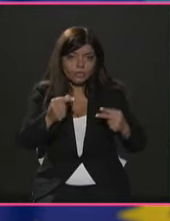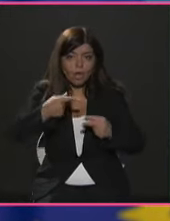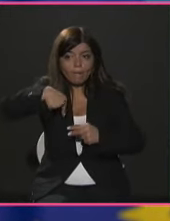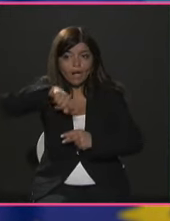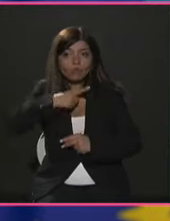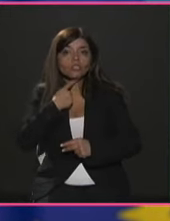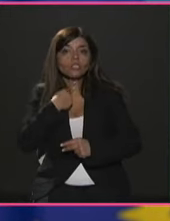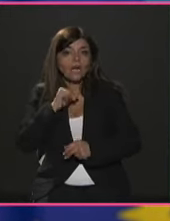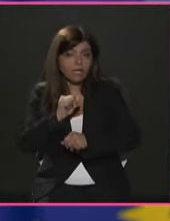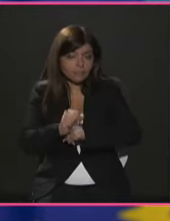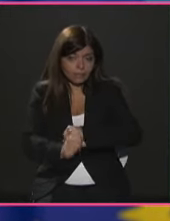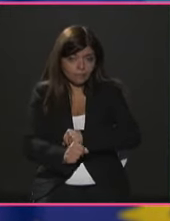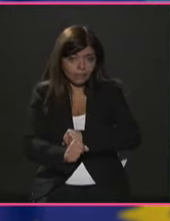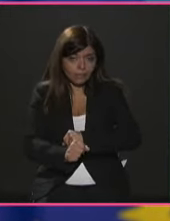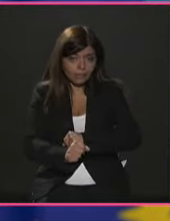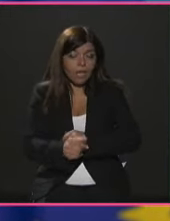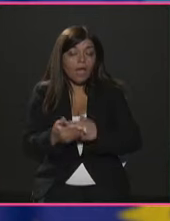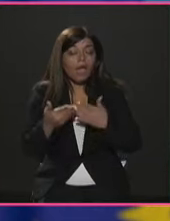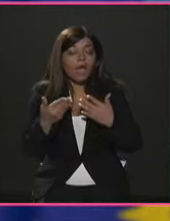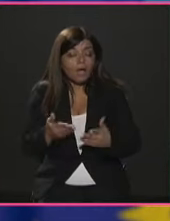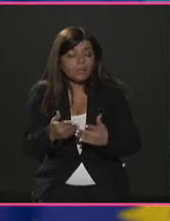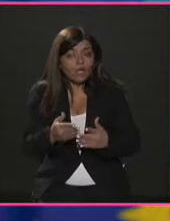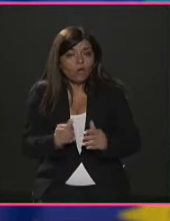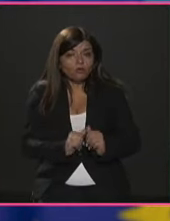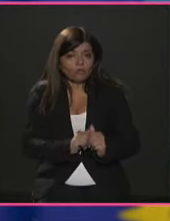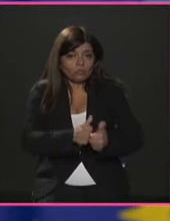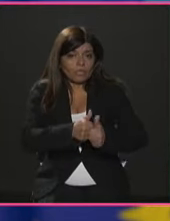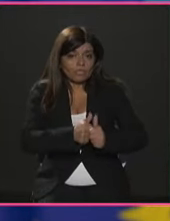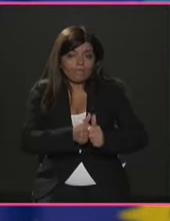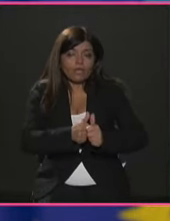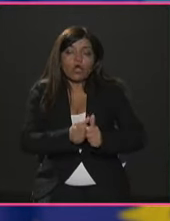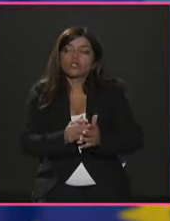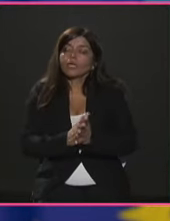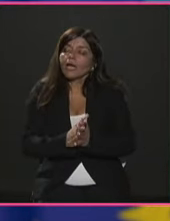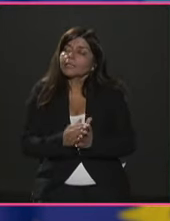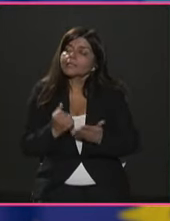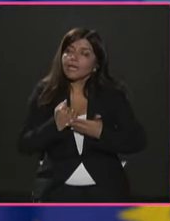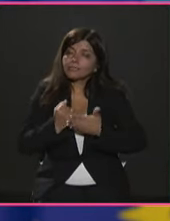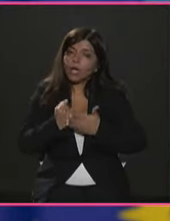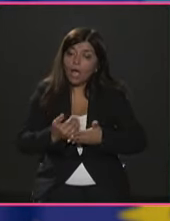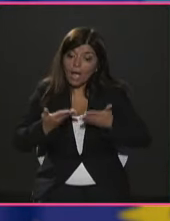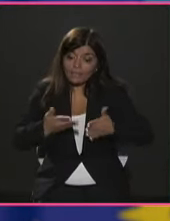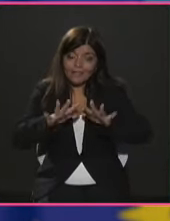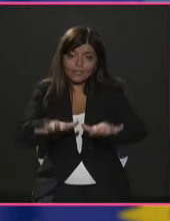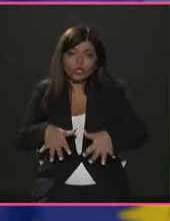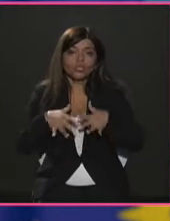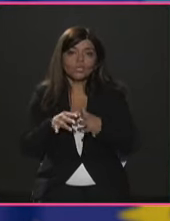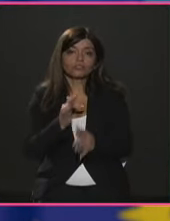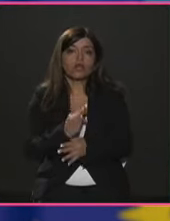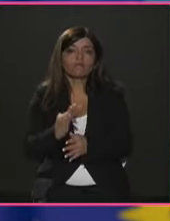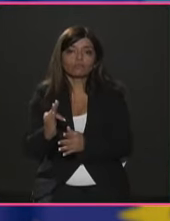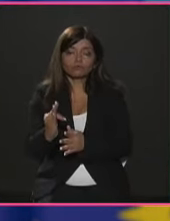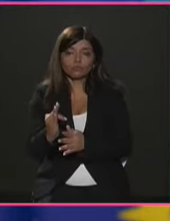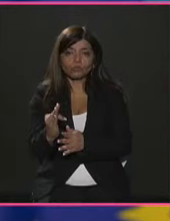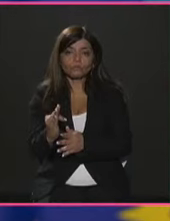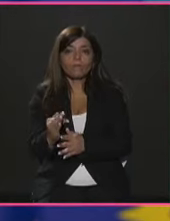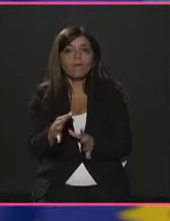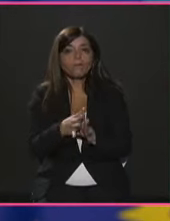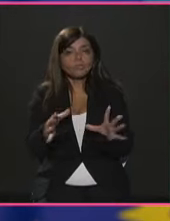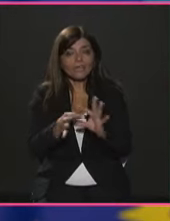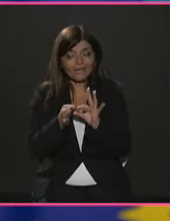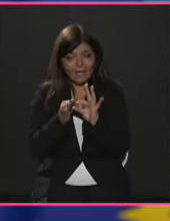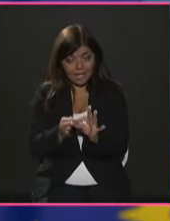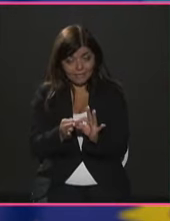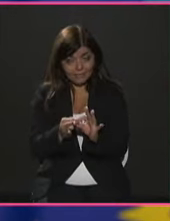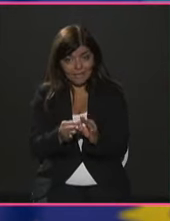intereses todo ello Configura ese gran Reto al que estoy seguro contribuirá esta edición del congreso del futuro Muchas gracias